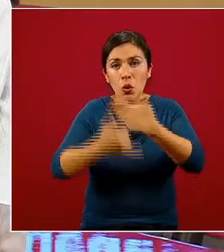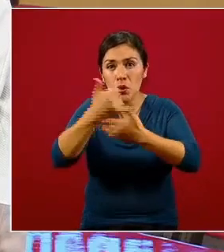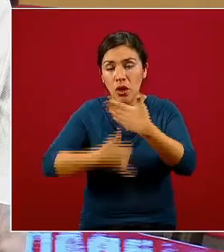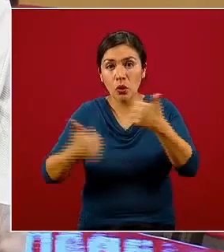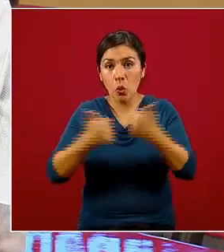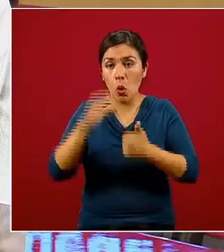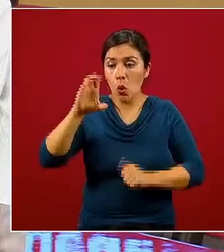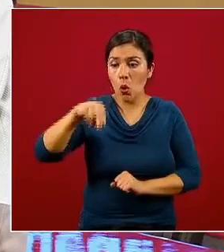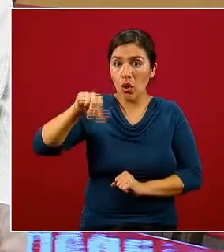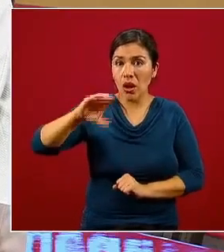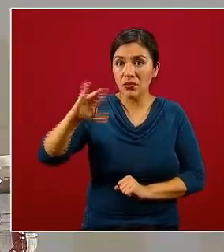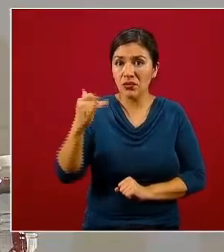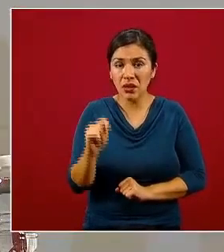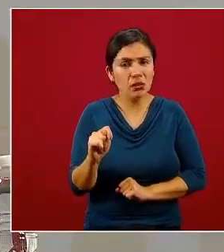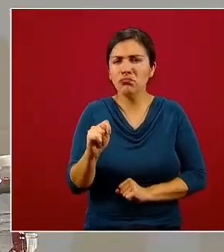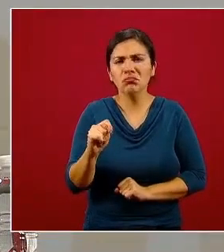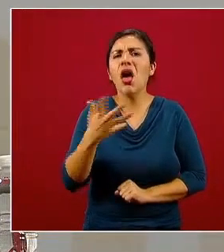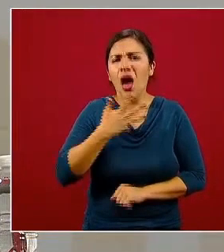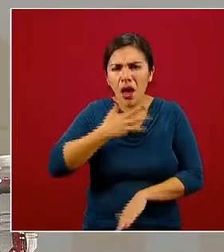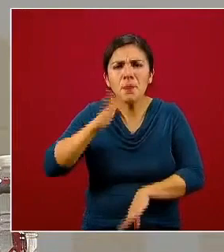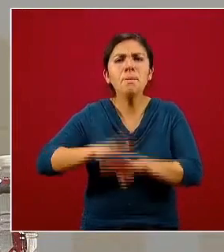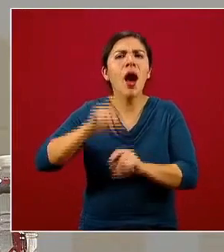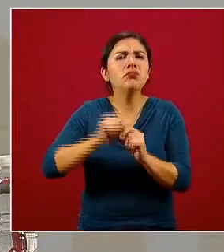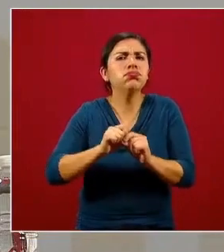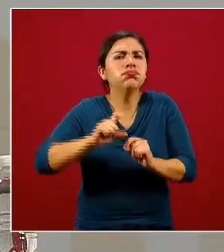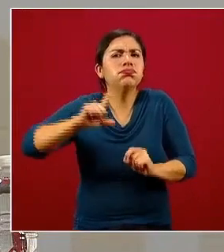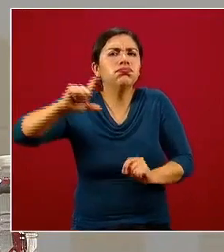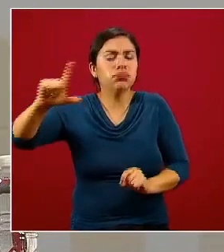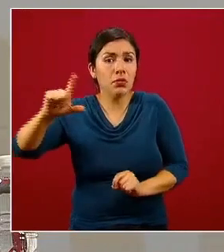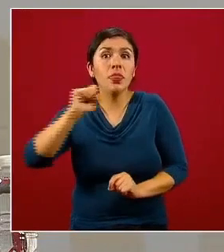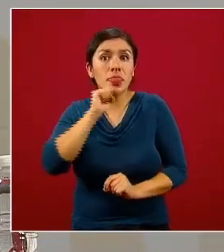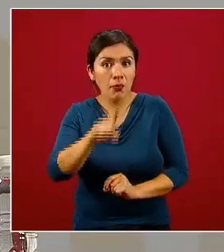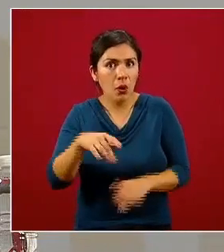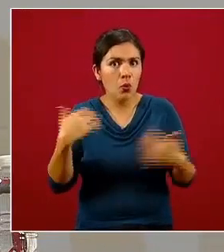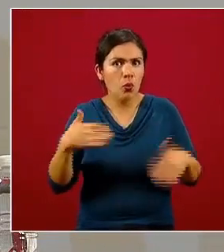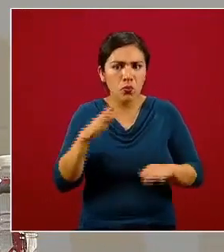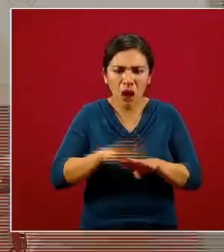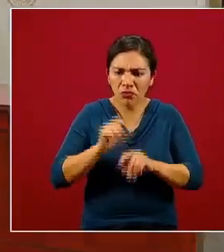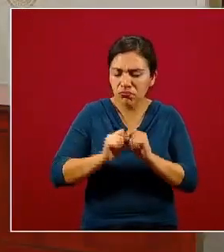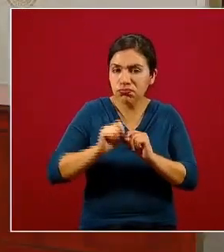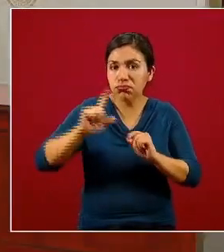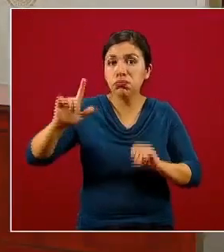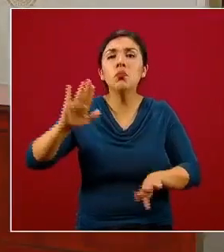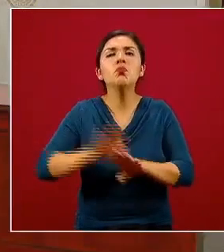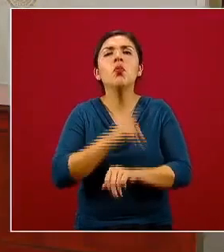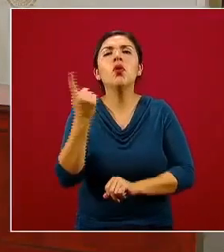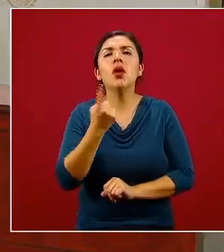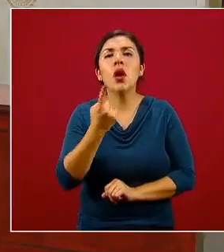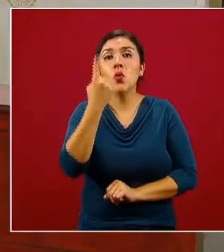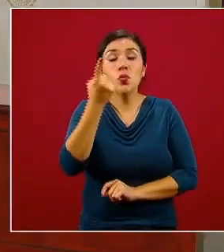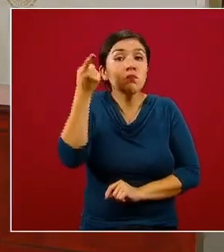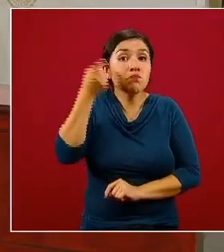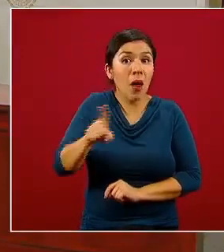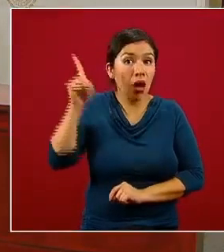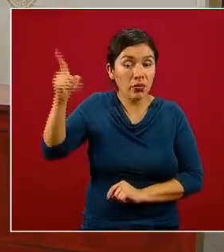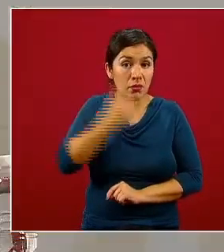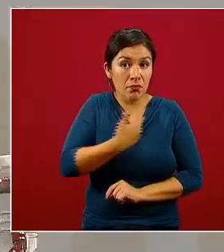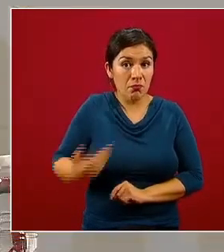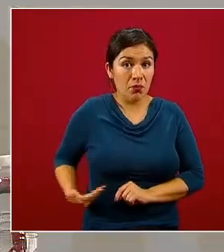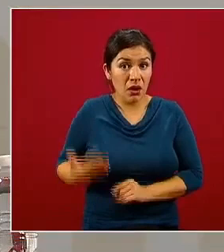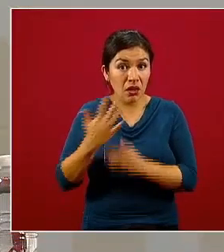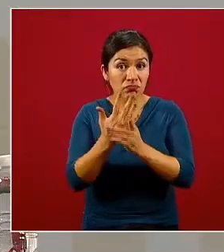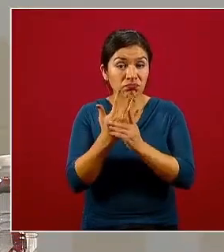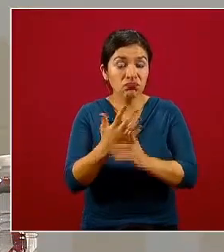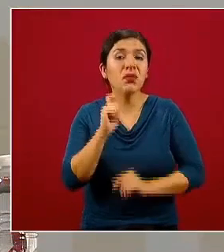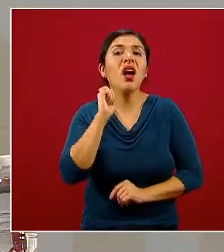parte de CONACYT, sino que va en aumento. Ha aumentado, de hecho, extraordinariamente, porque uno de los mandatos del señor presidente